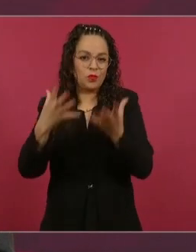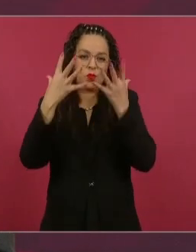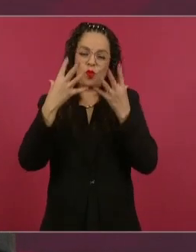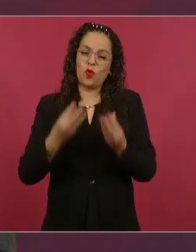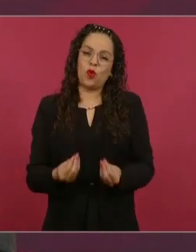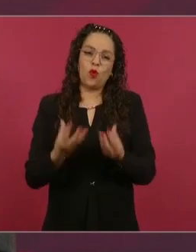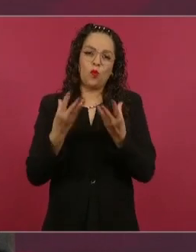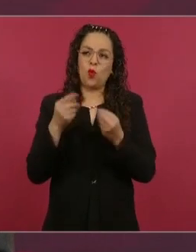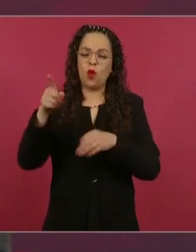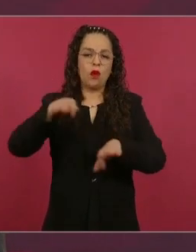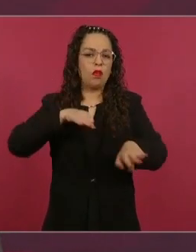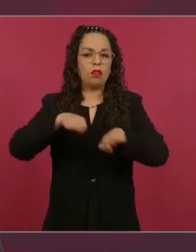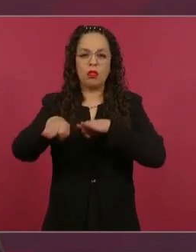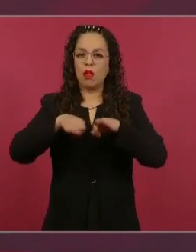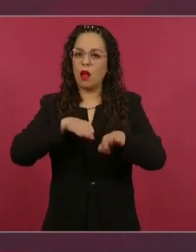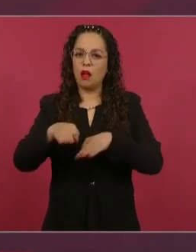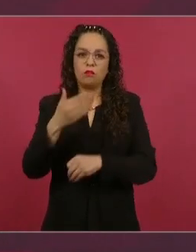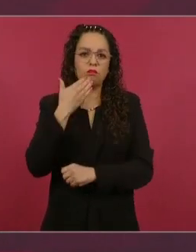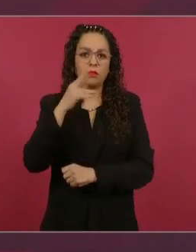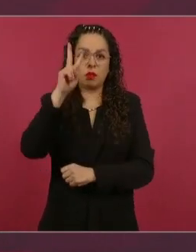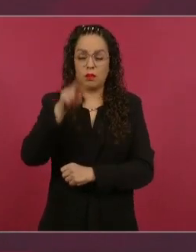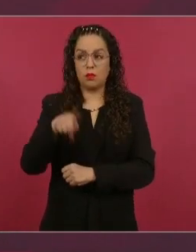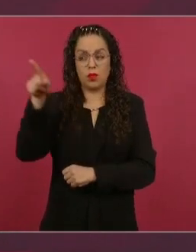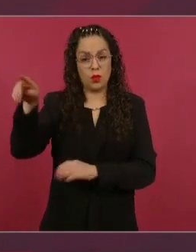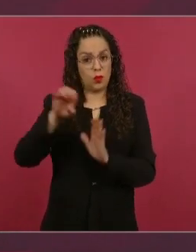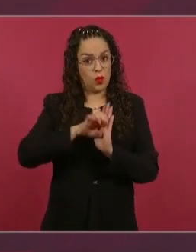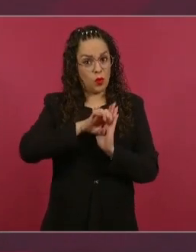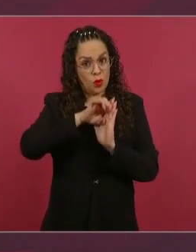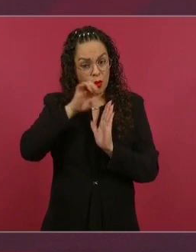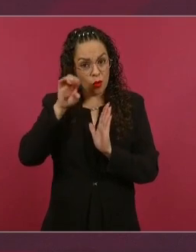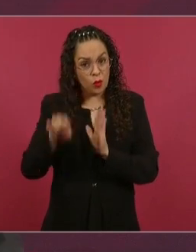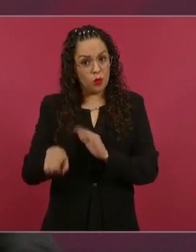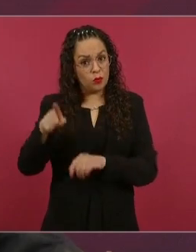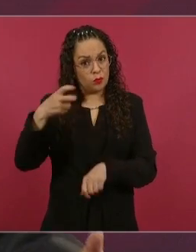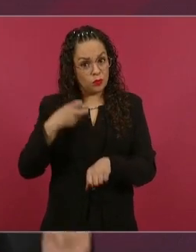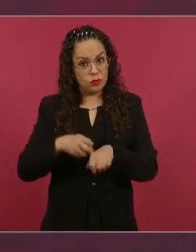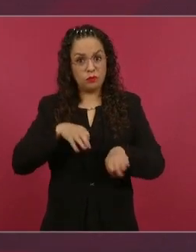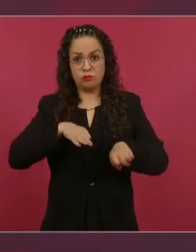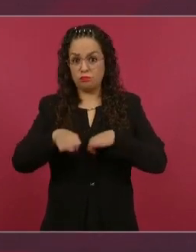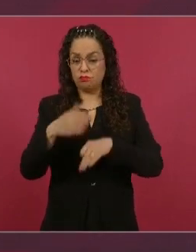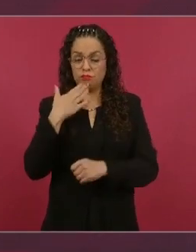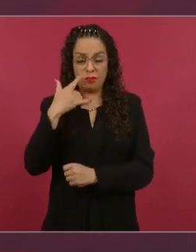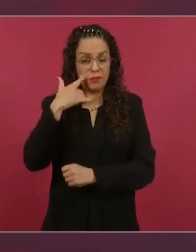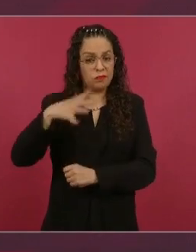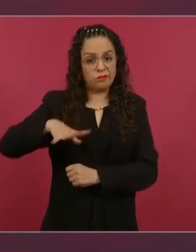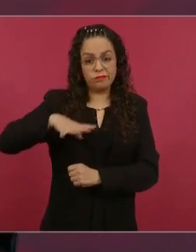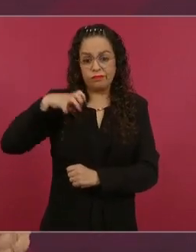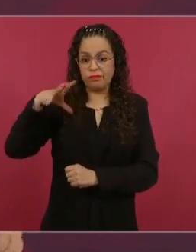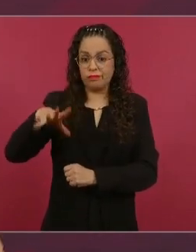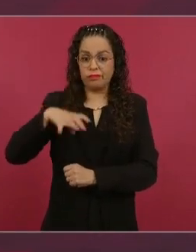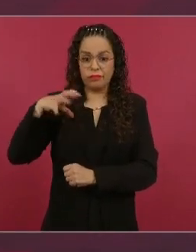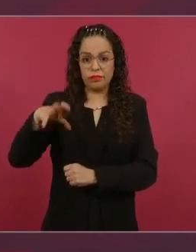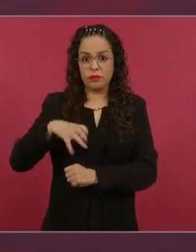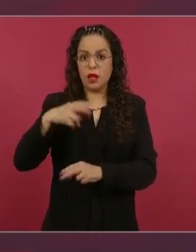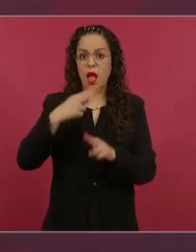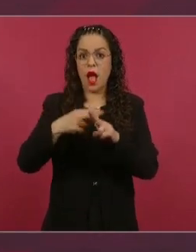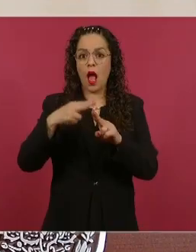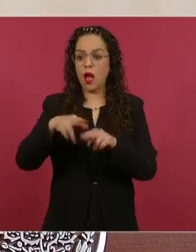son ejemplares los agricultores de esa región y de